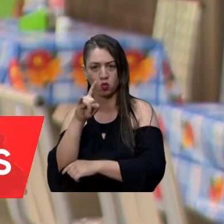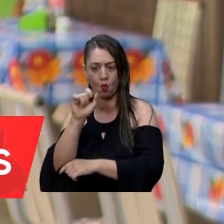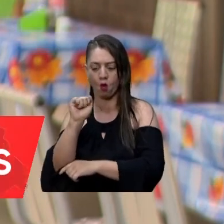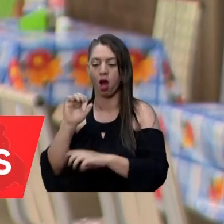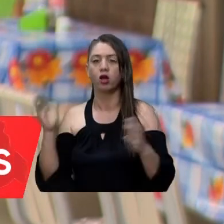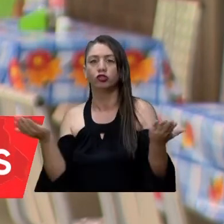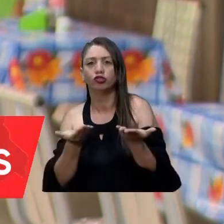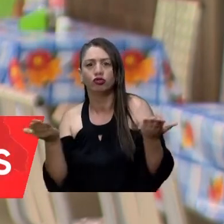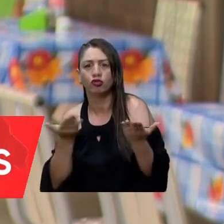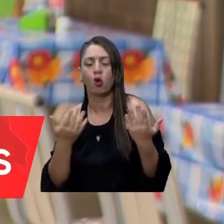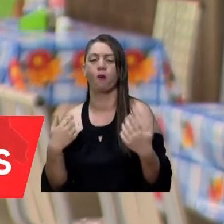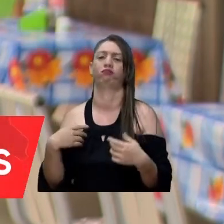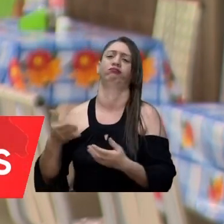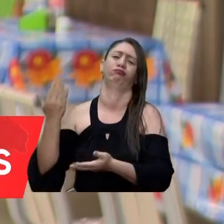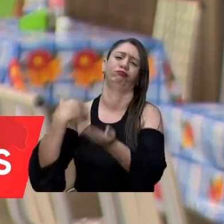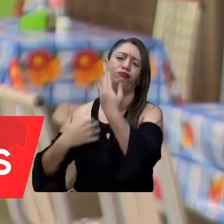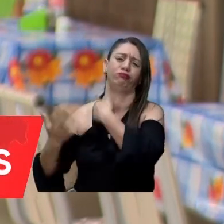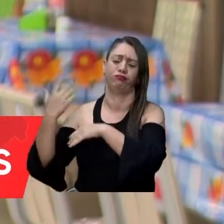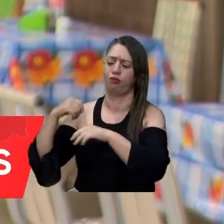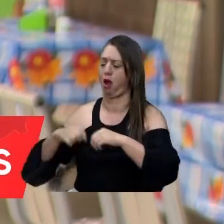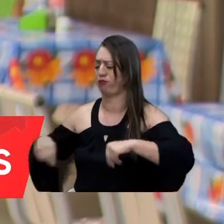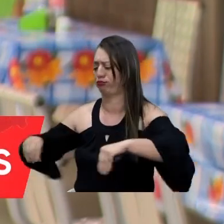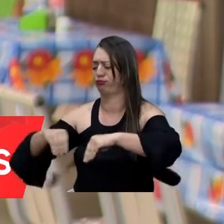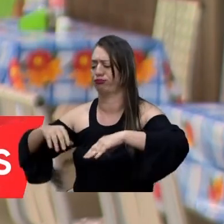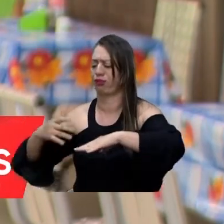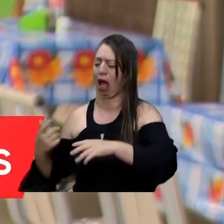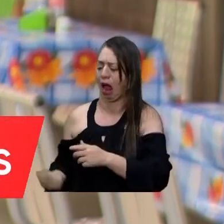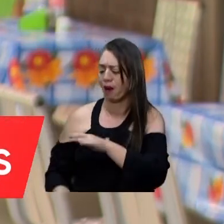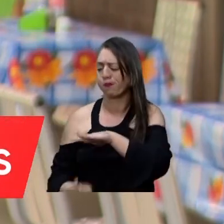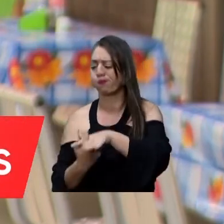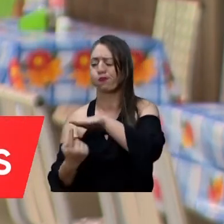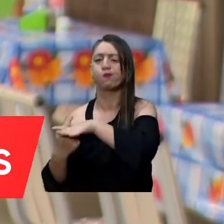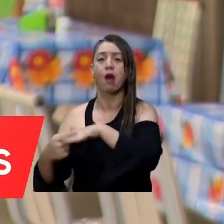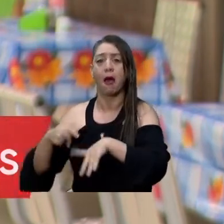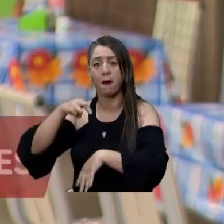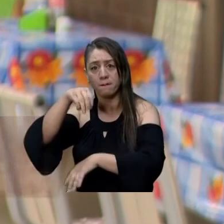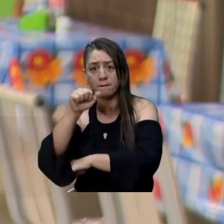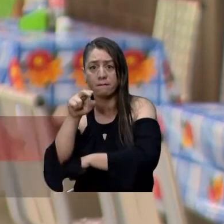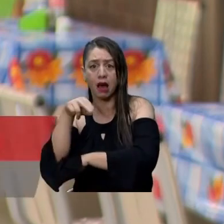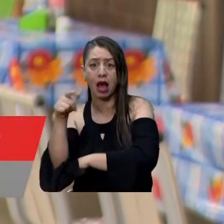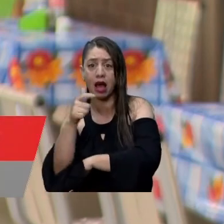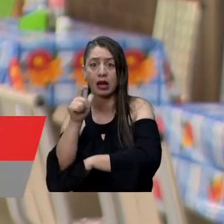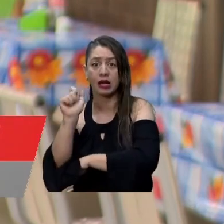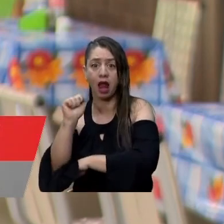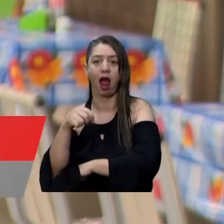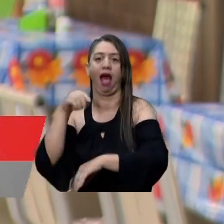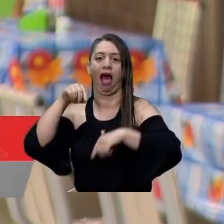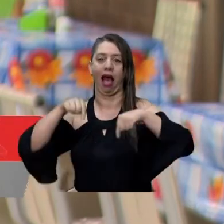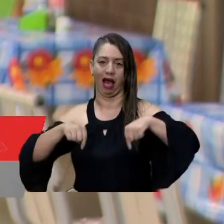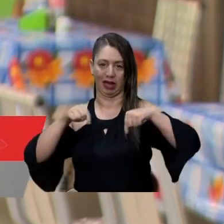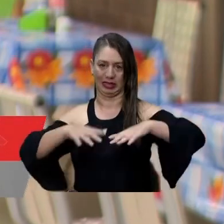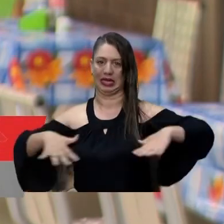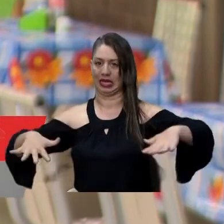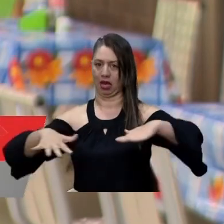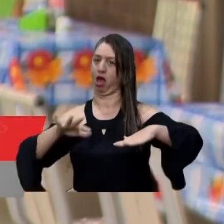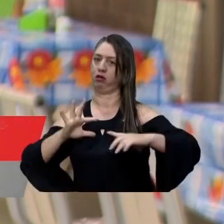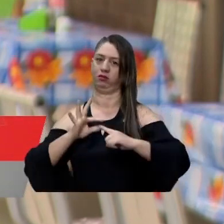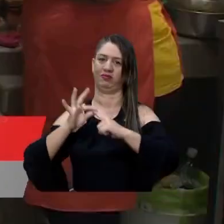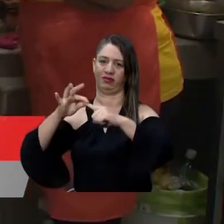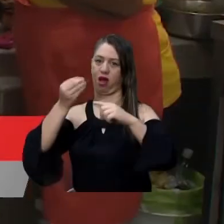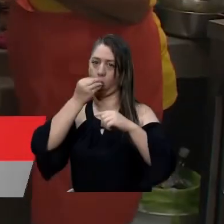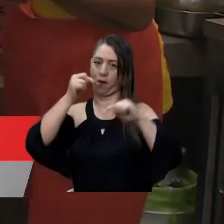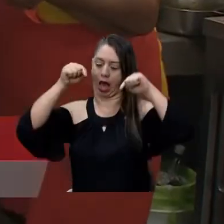rescatan de nuestro mar, de nuestra arena, de nuestro manglar. Son platos que nomás se comen aquí en la plaza, una cazuela de